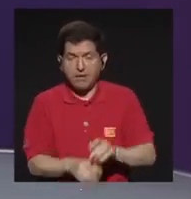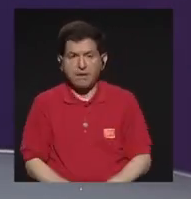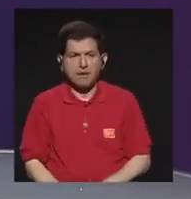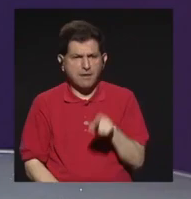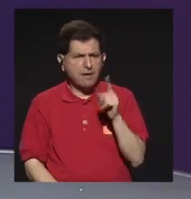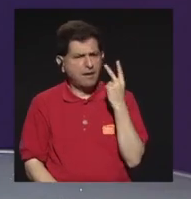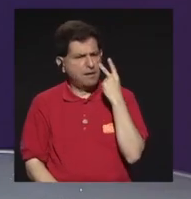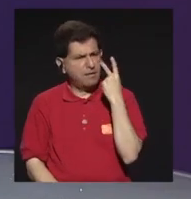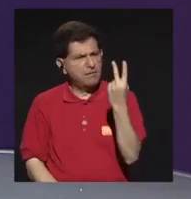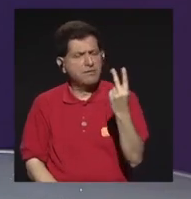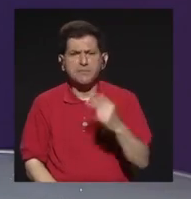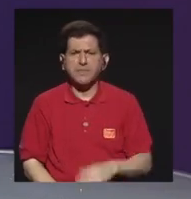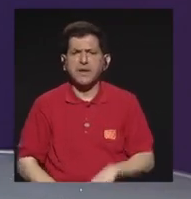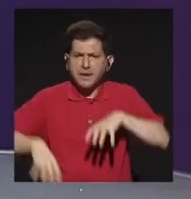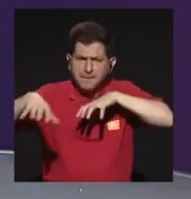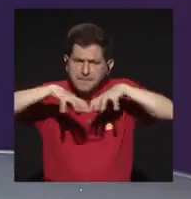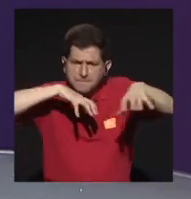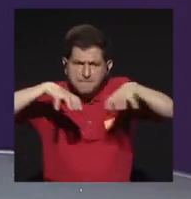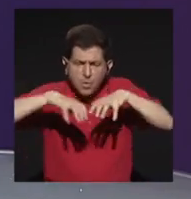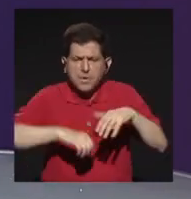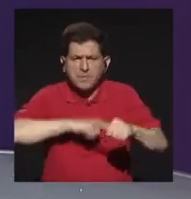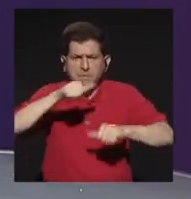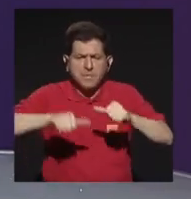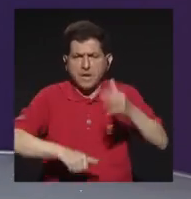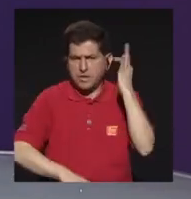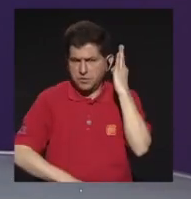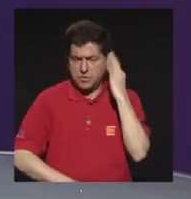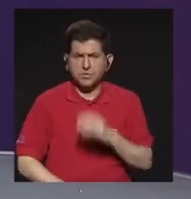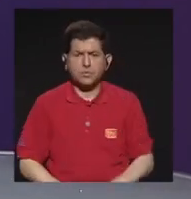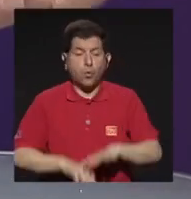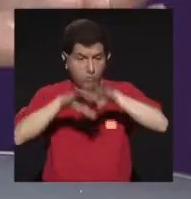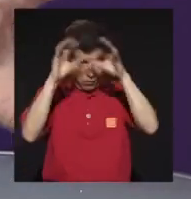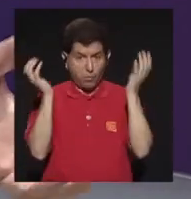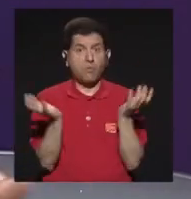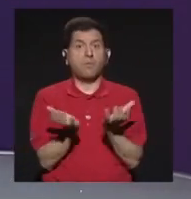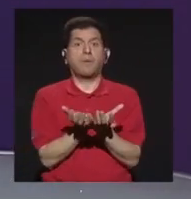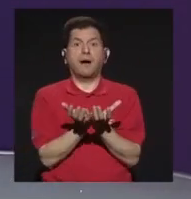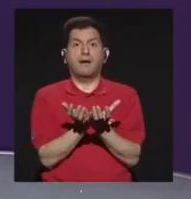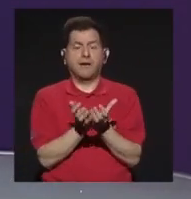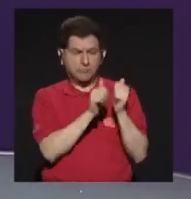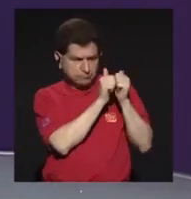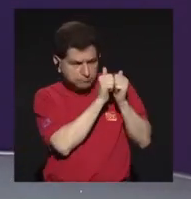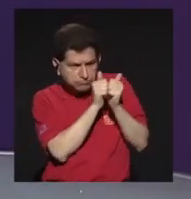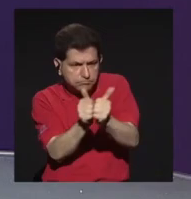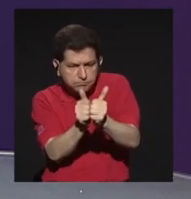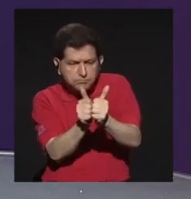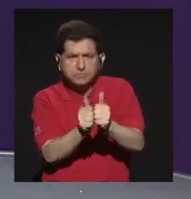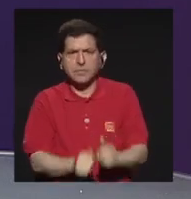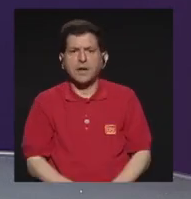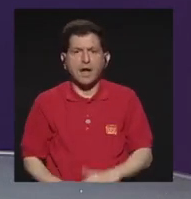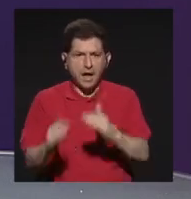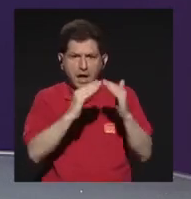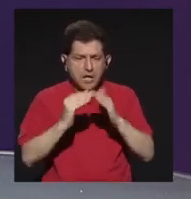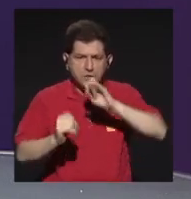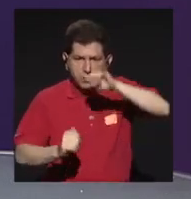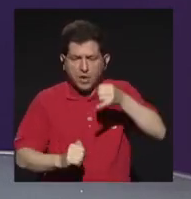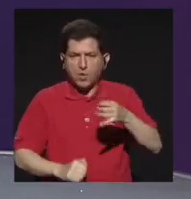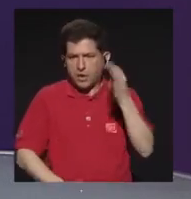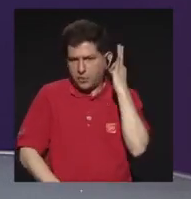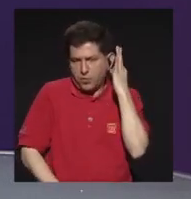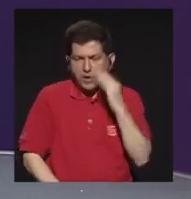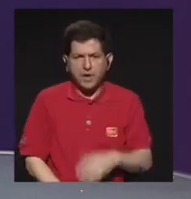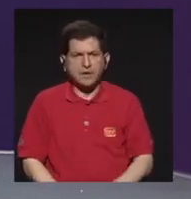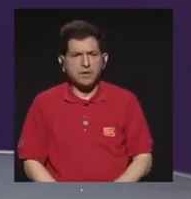se vio el movimiento feminista como un movimiento global que acompaña al movimiento de ciudad juárez para